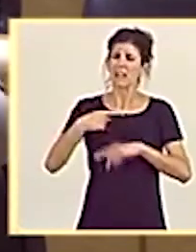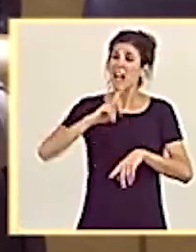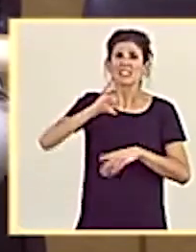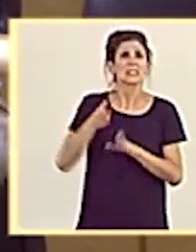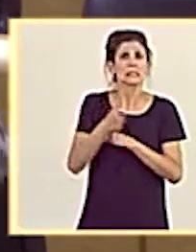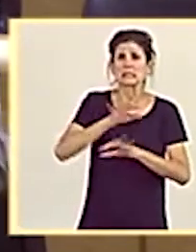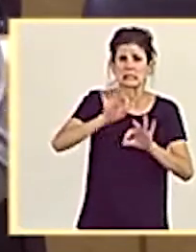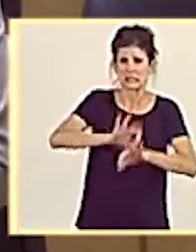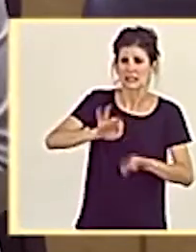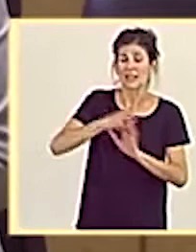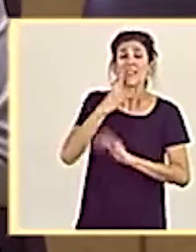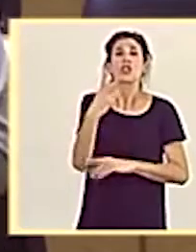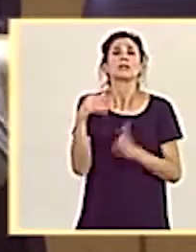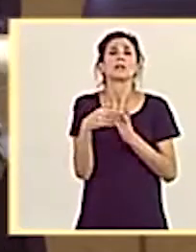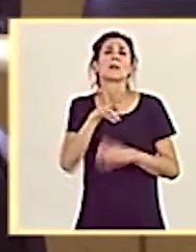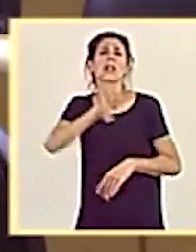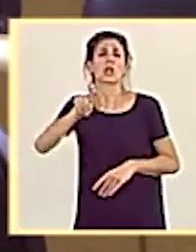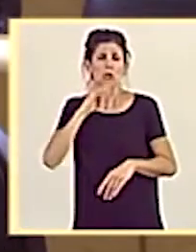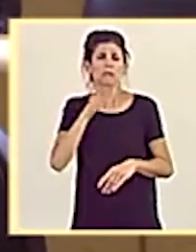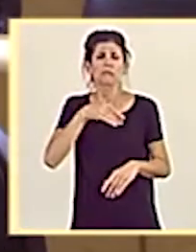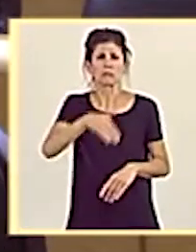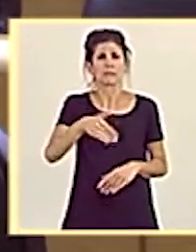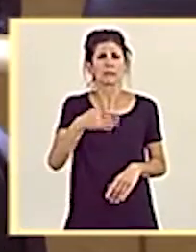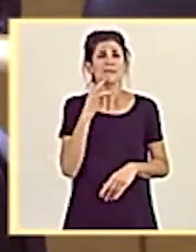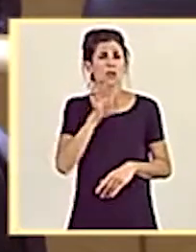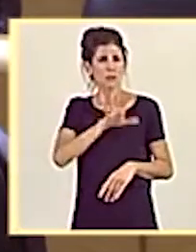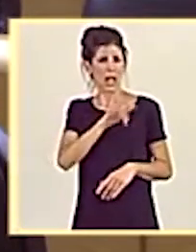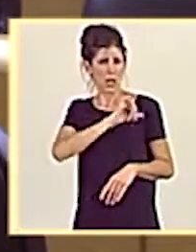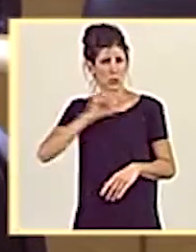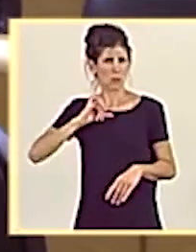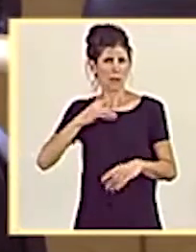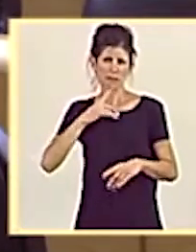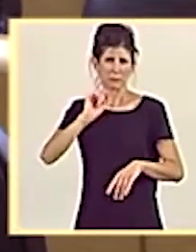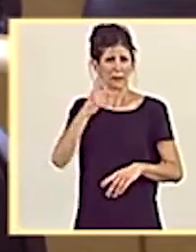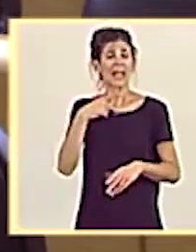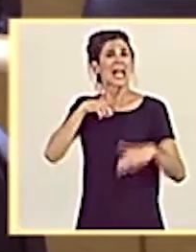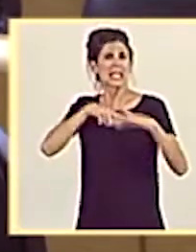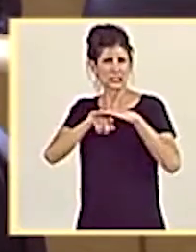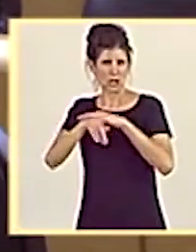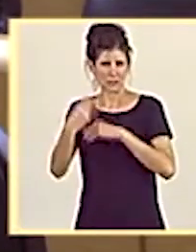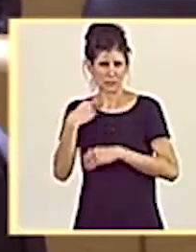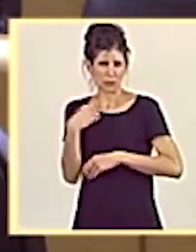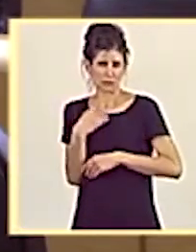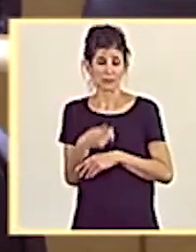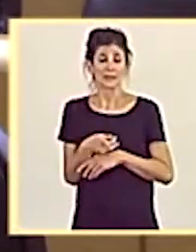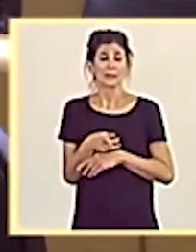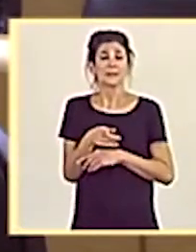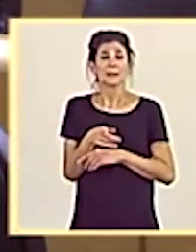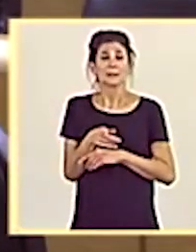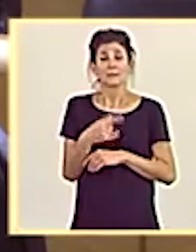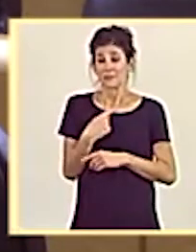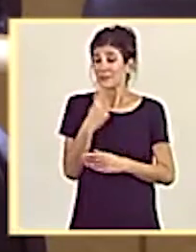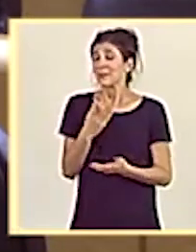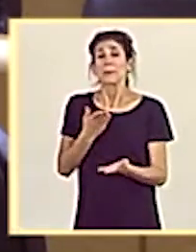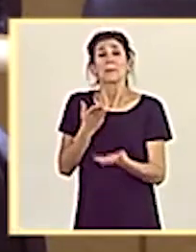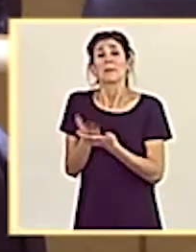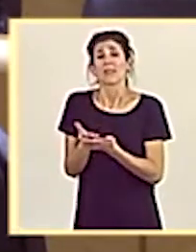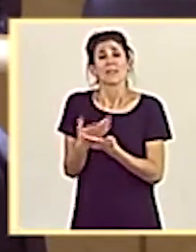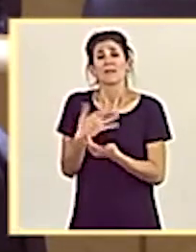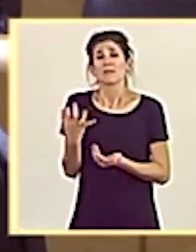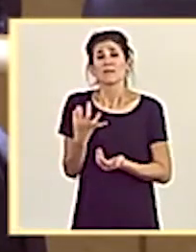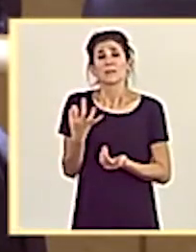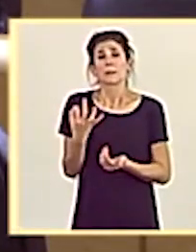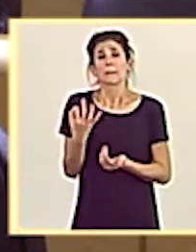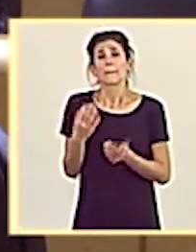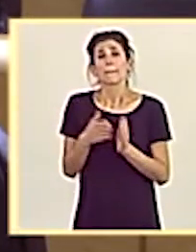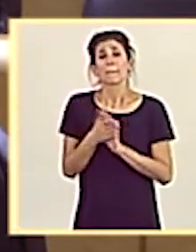anunciar que supuestamente en 2021 seremos una de las primeras comunidades autónomas en gestionarlo. Tanto lo que le pedimos es que con